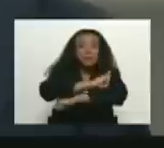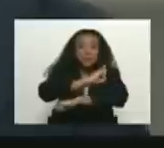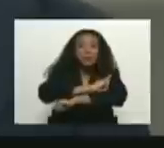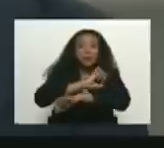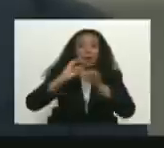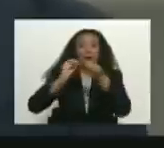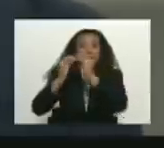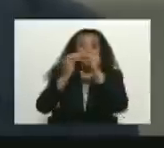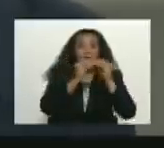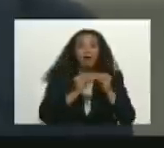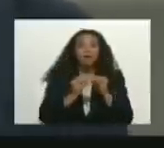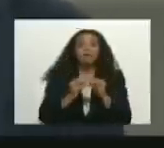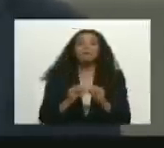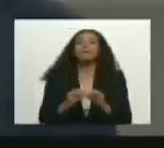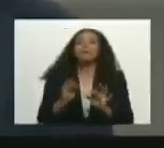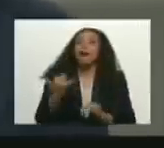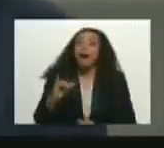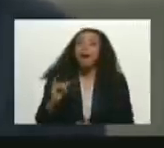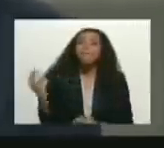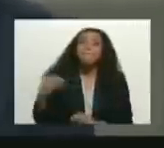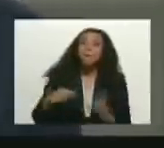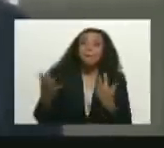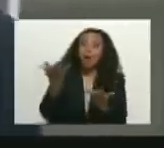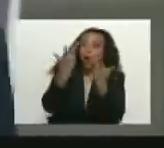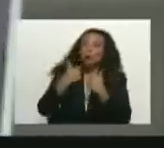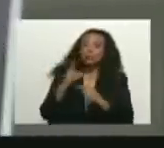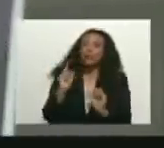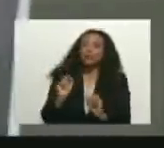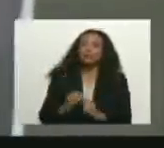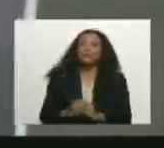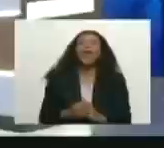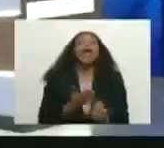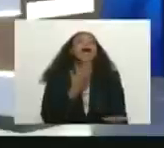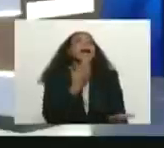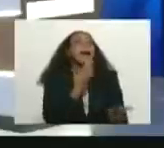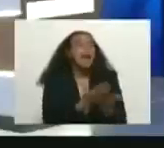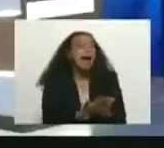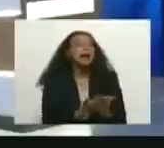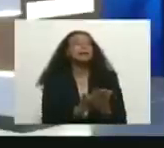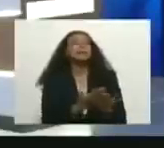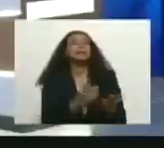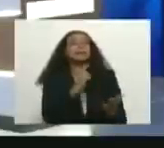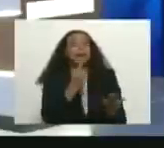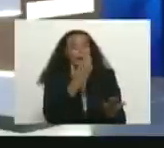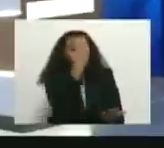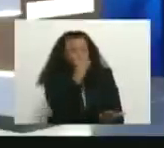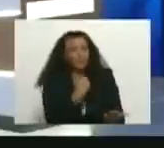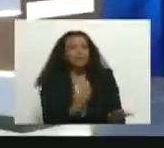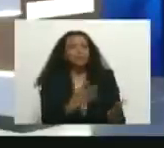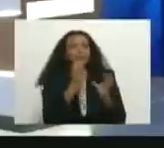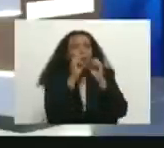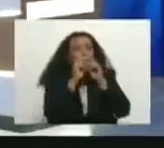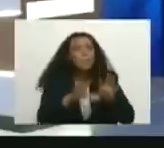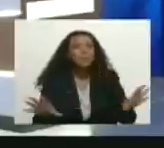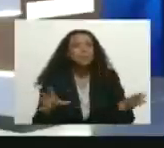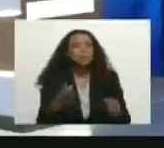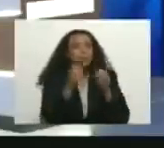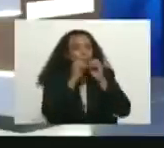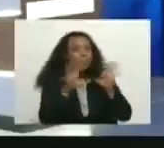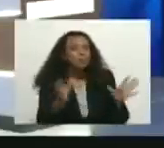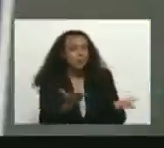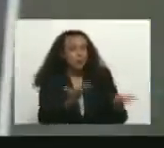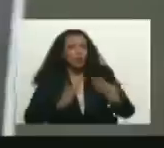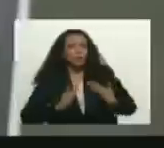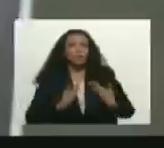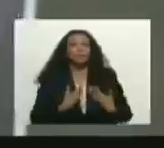recuperada, pues tendrán mucho más que decir. Bueno, gracias, padre. Una bendición, Padre Nuno, denos la bendición.